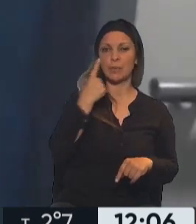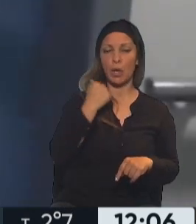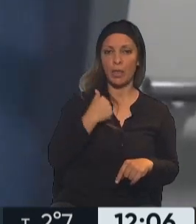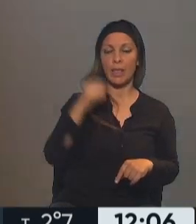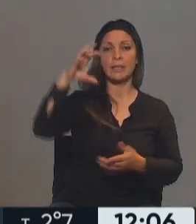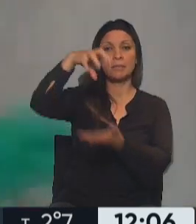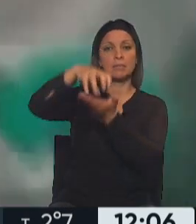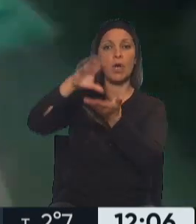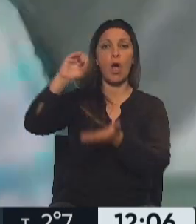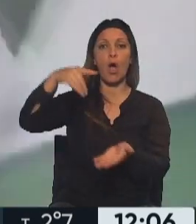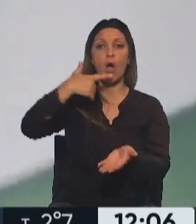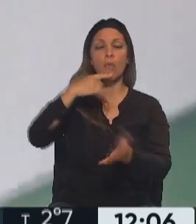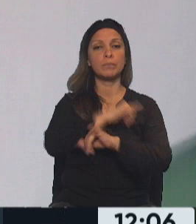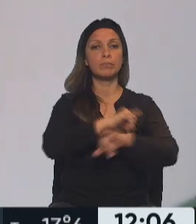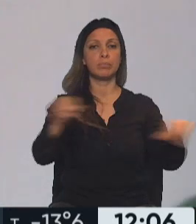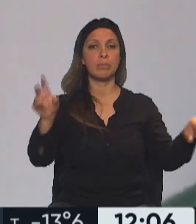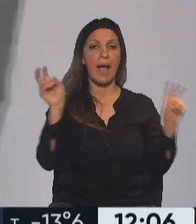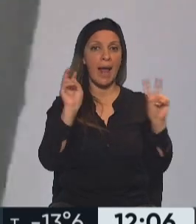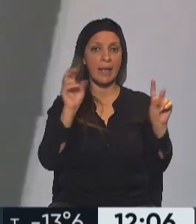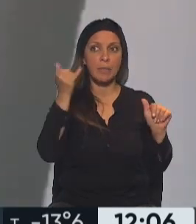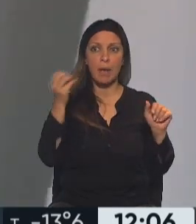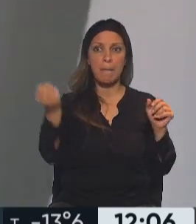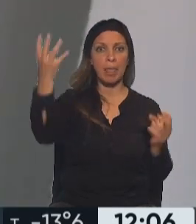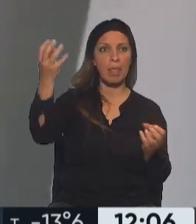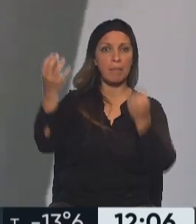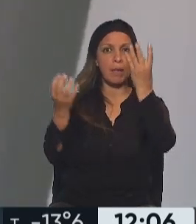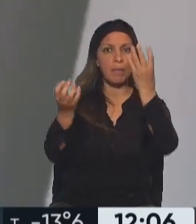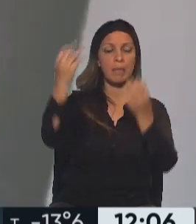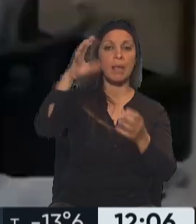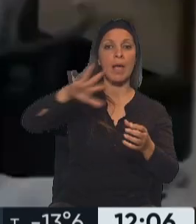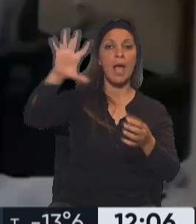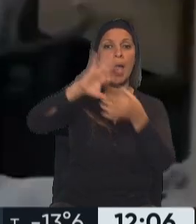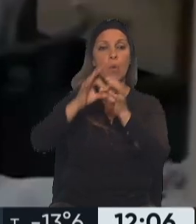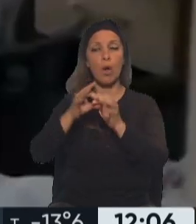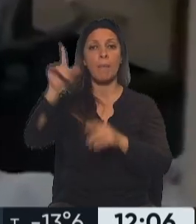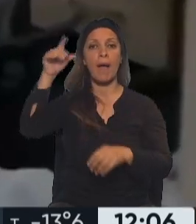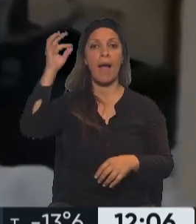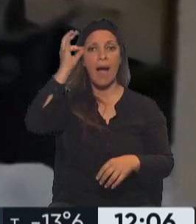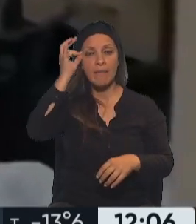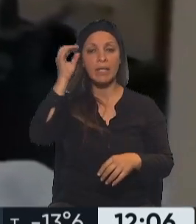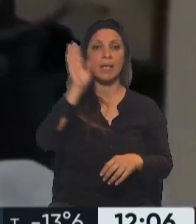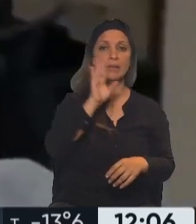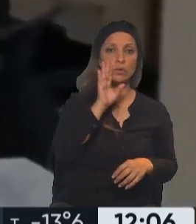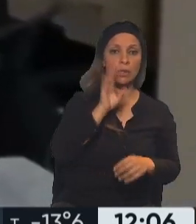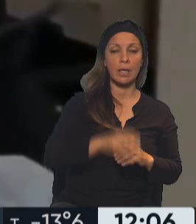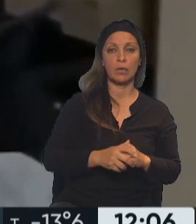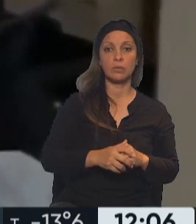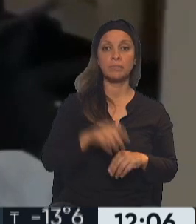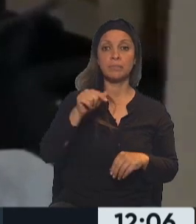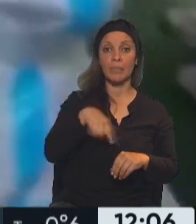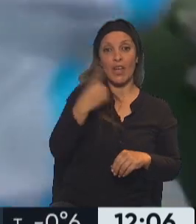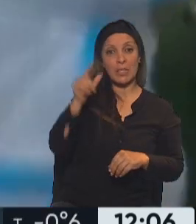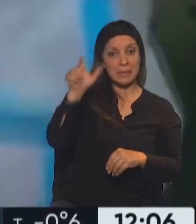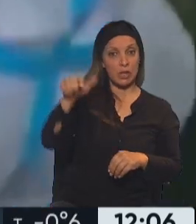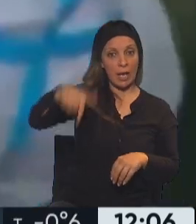una alerta internacional tras la confirmación de varios casos en Europa, África y Estados Unidos. Respecto al caso sospechoso, se